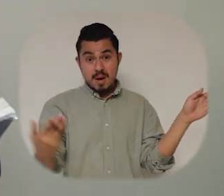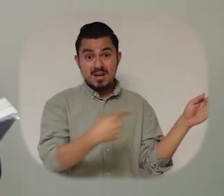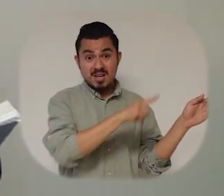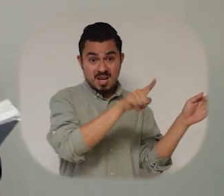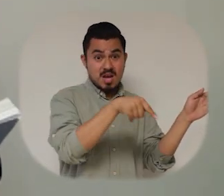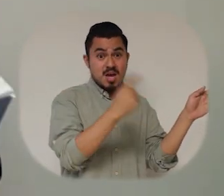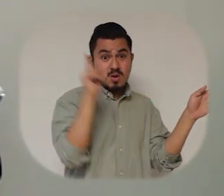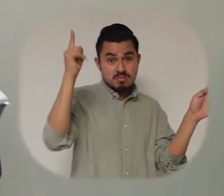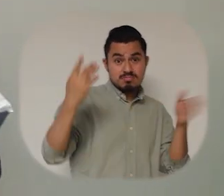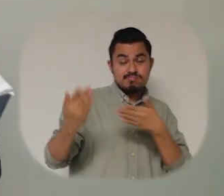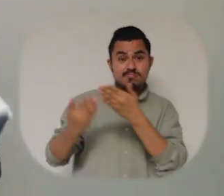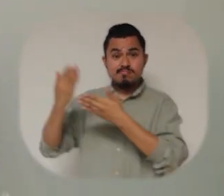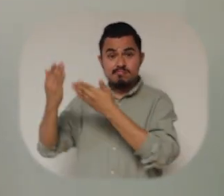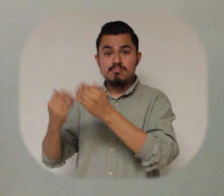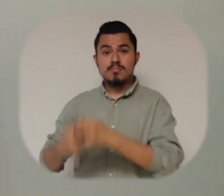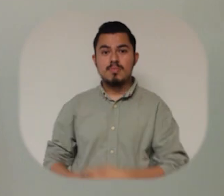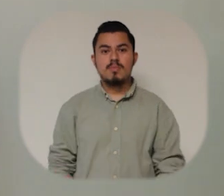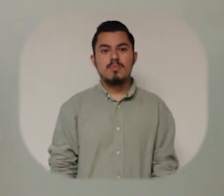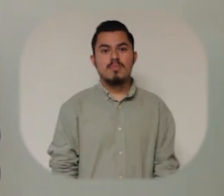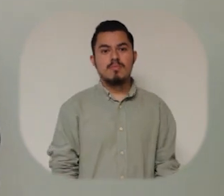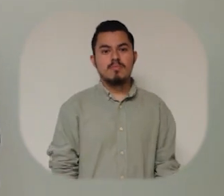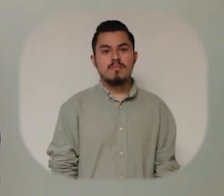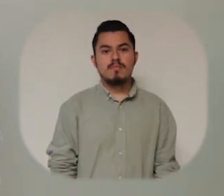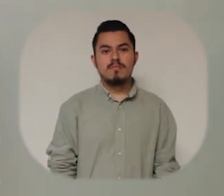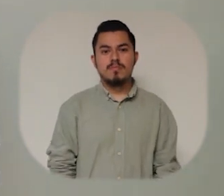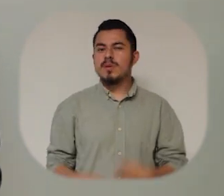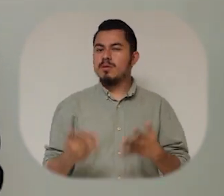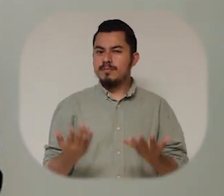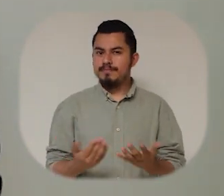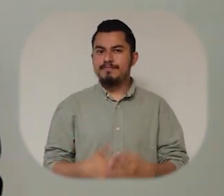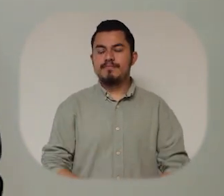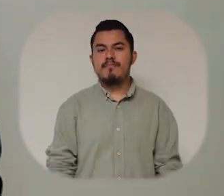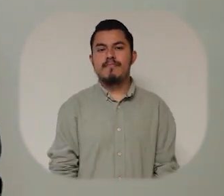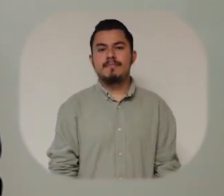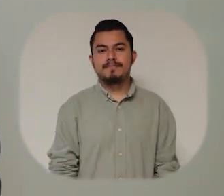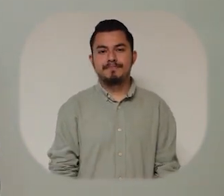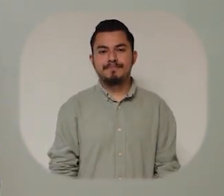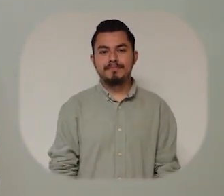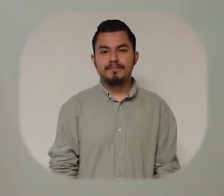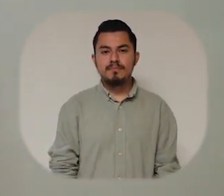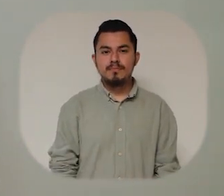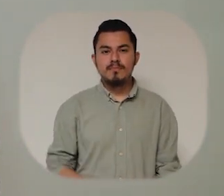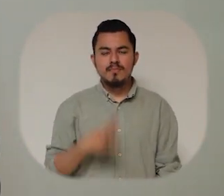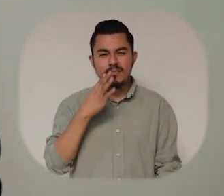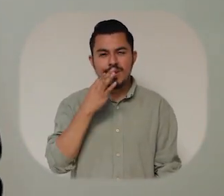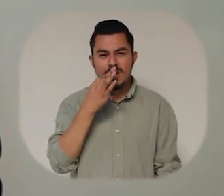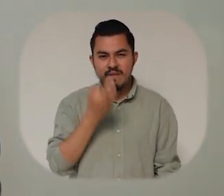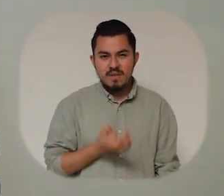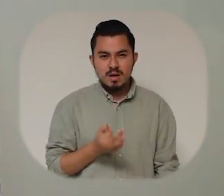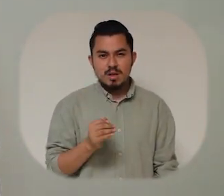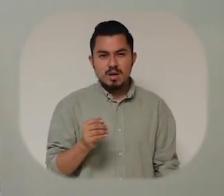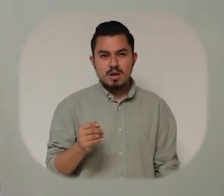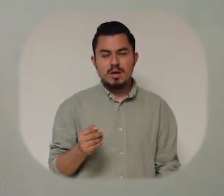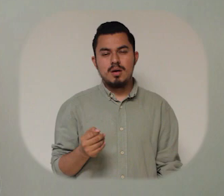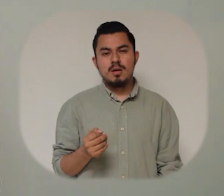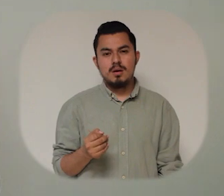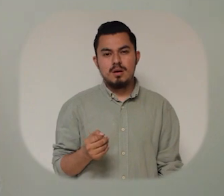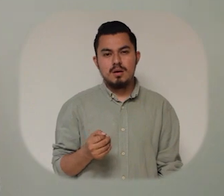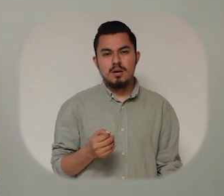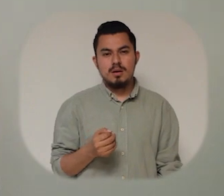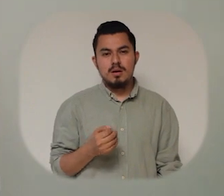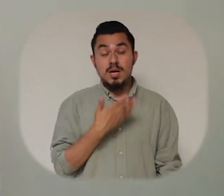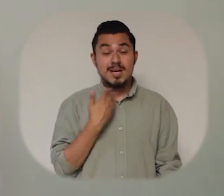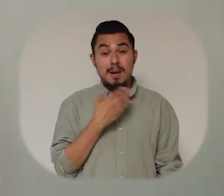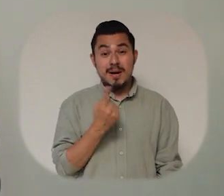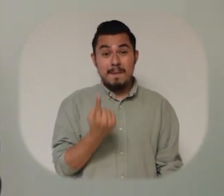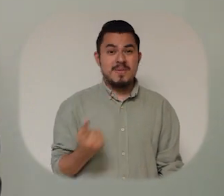Así que, de verdad, la característica de aquel que no cree es que vive